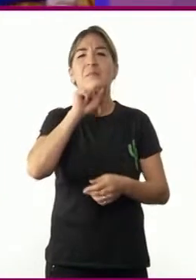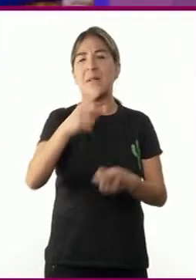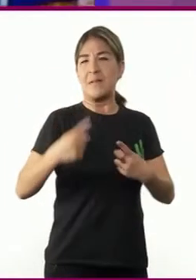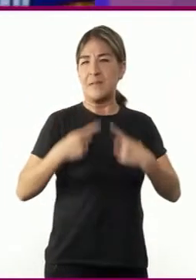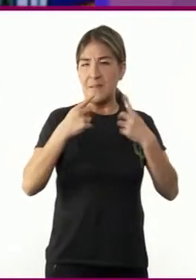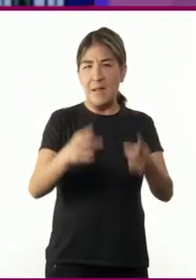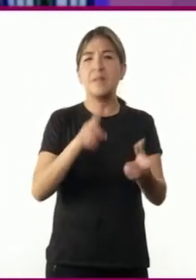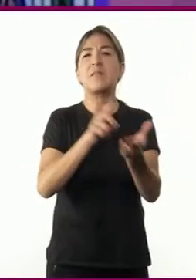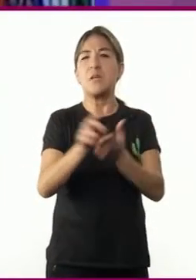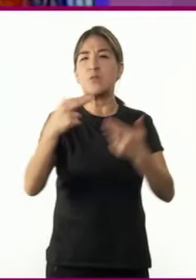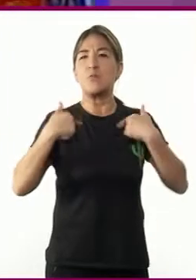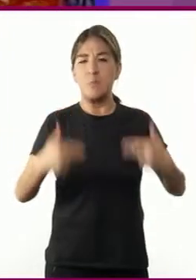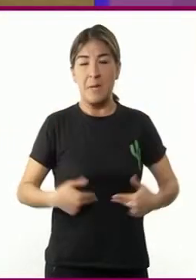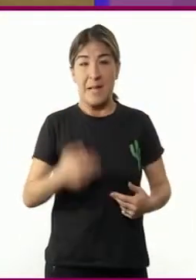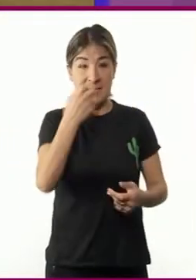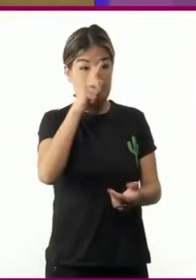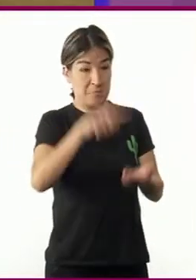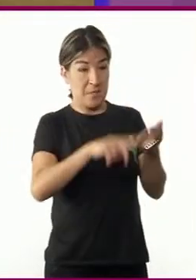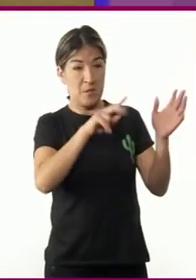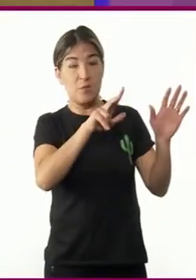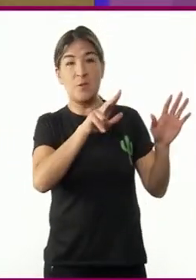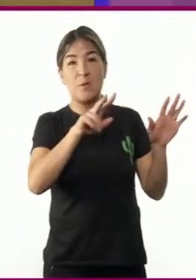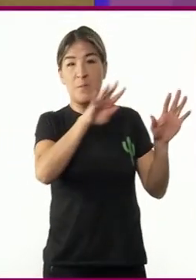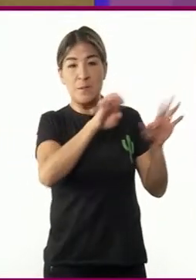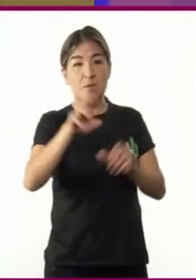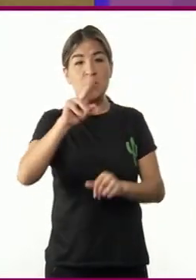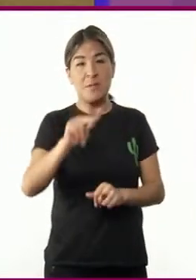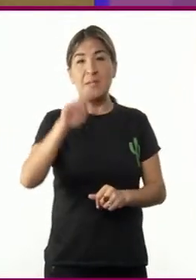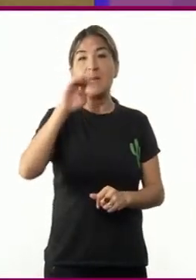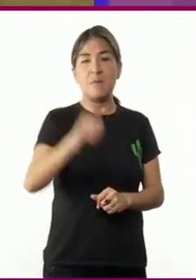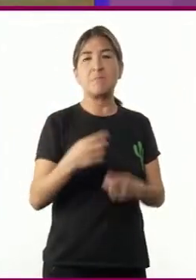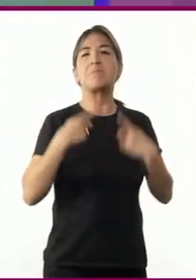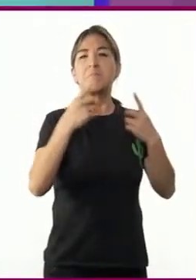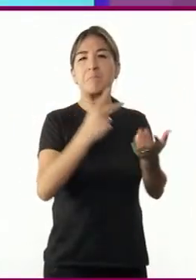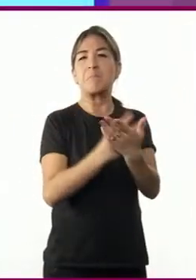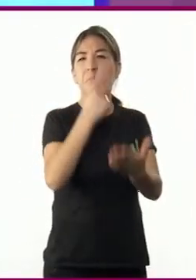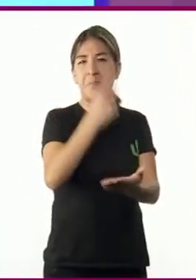en 1989 el Premio Nobel de la Paz.